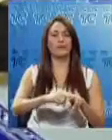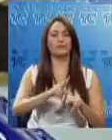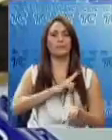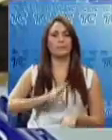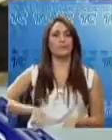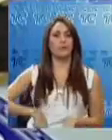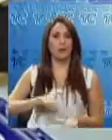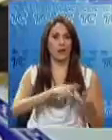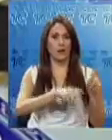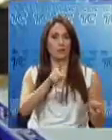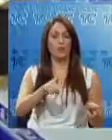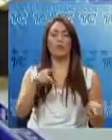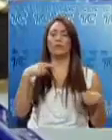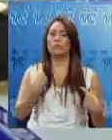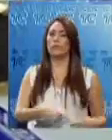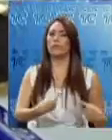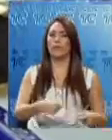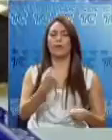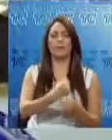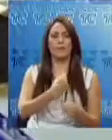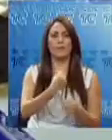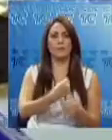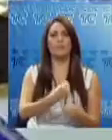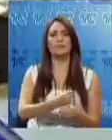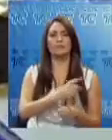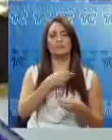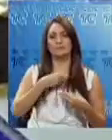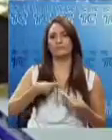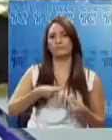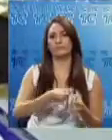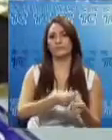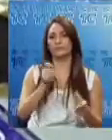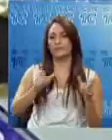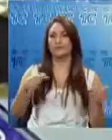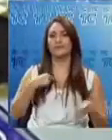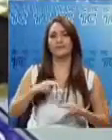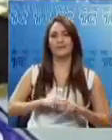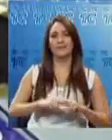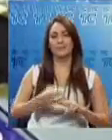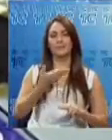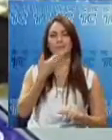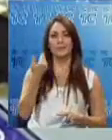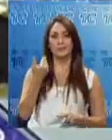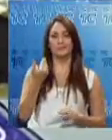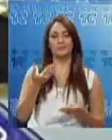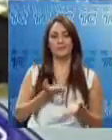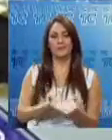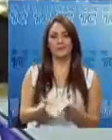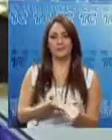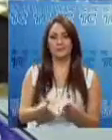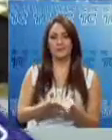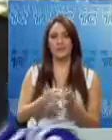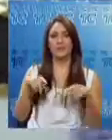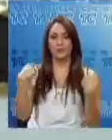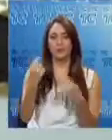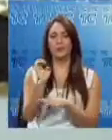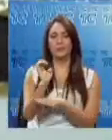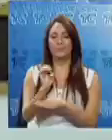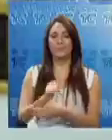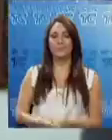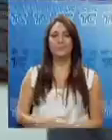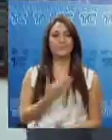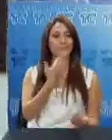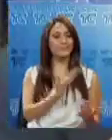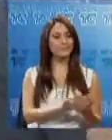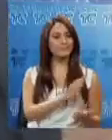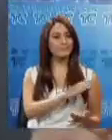nivel nacional todos los días, y esto está garantizando la inversión de los señores taxistas, de los señores transportistas públicos y comerciales de la patria. Correcto, gracias a